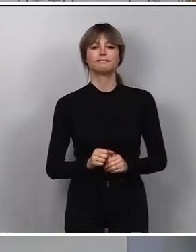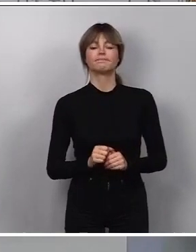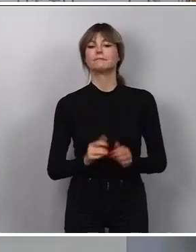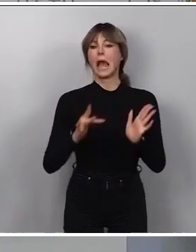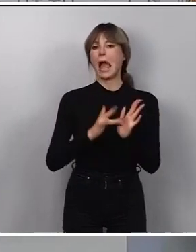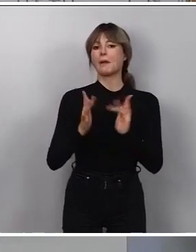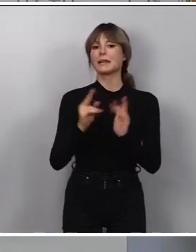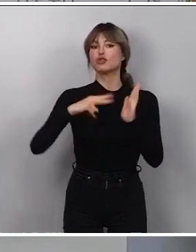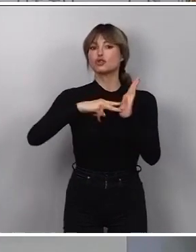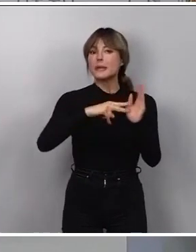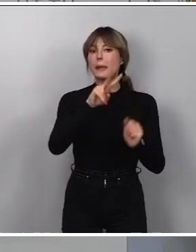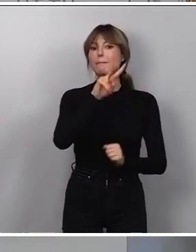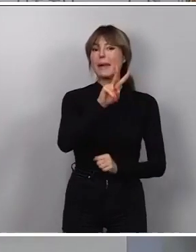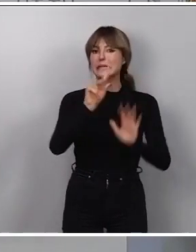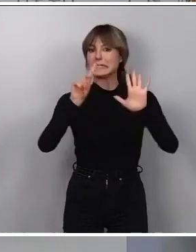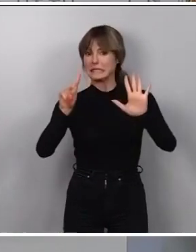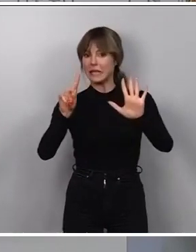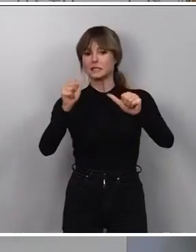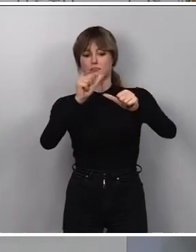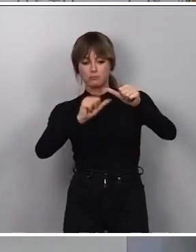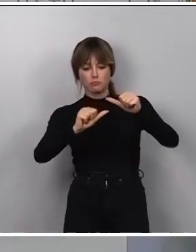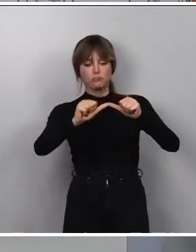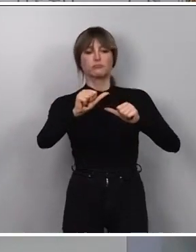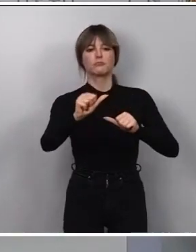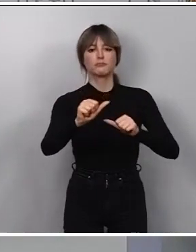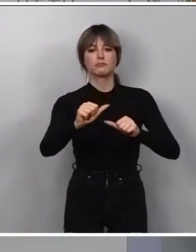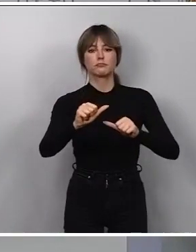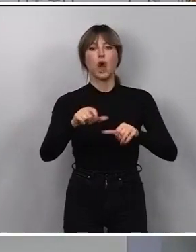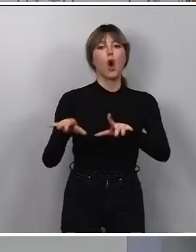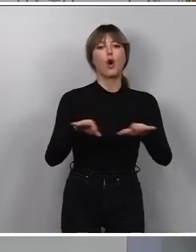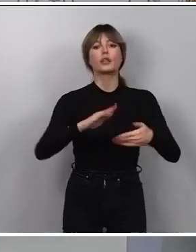2026, además se extenderá a los ordenadores portátiles.